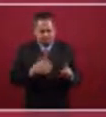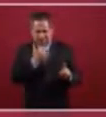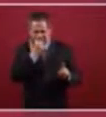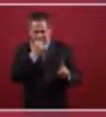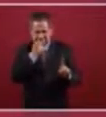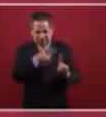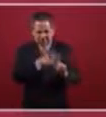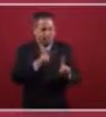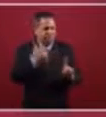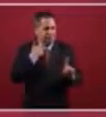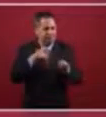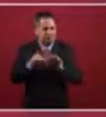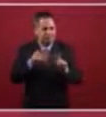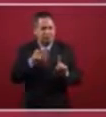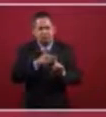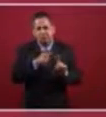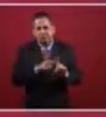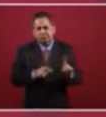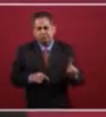trabajando